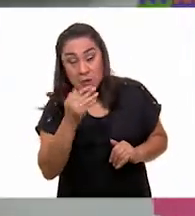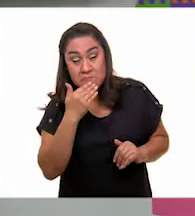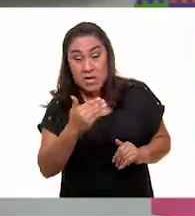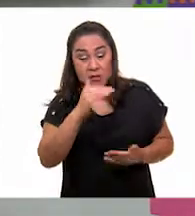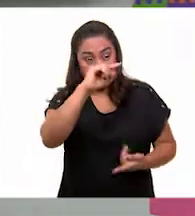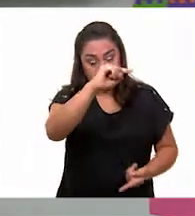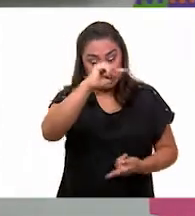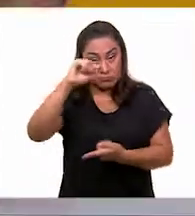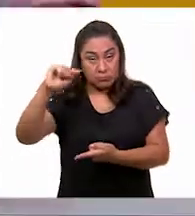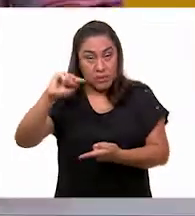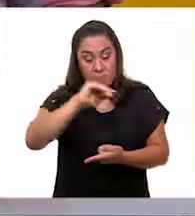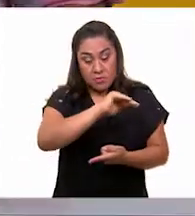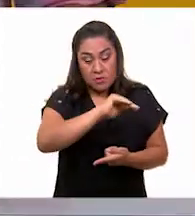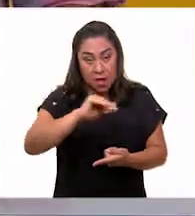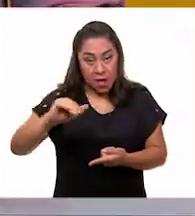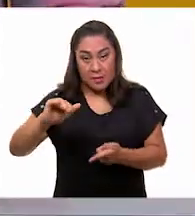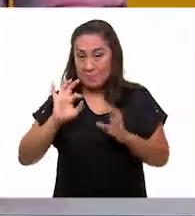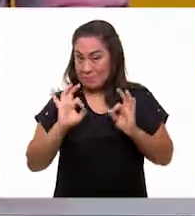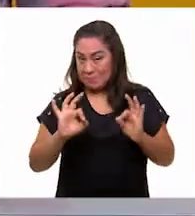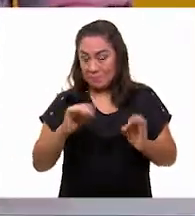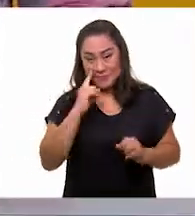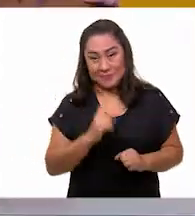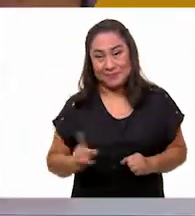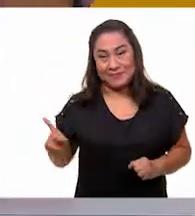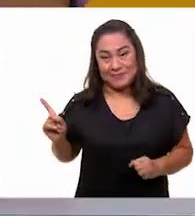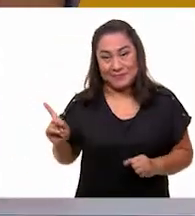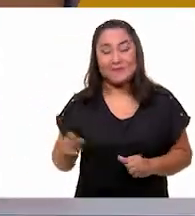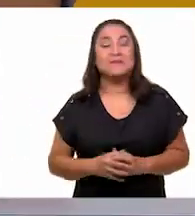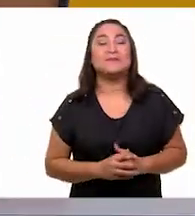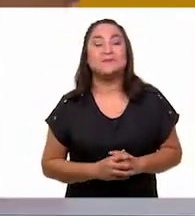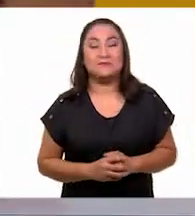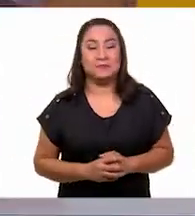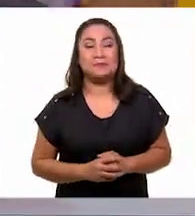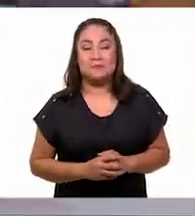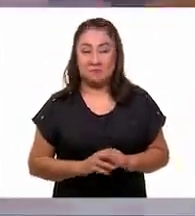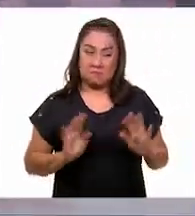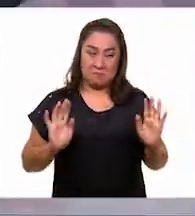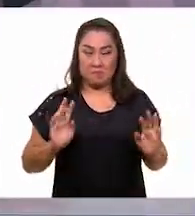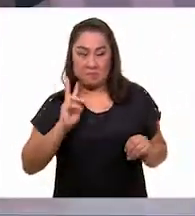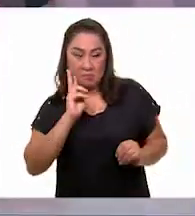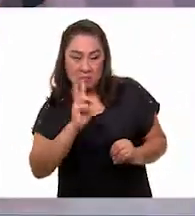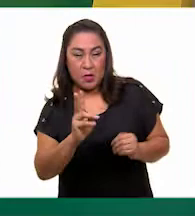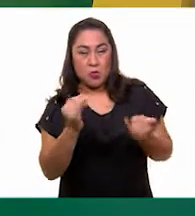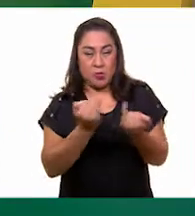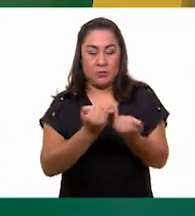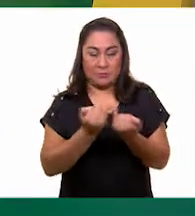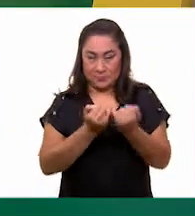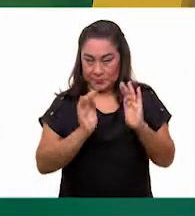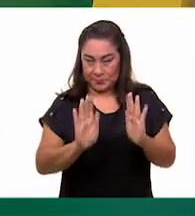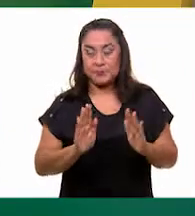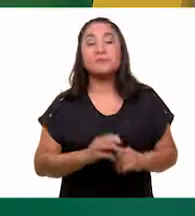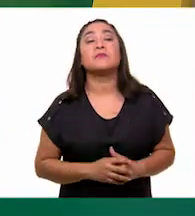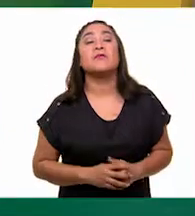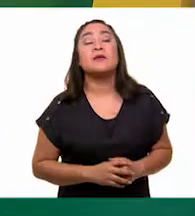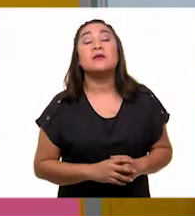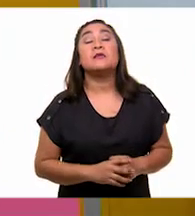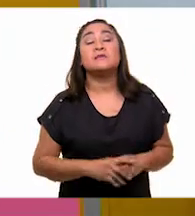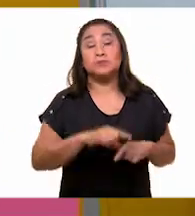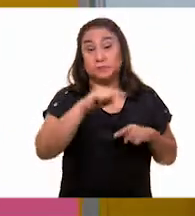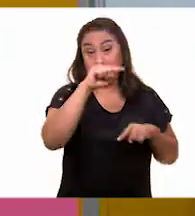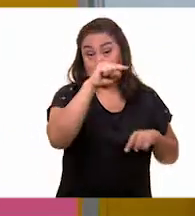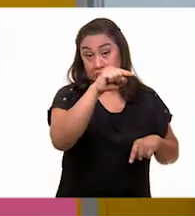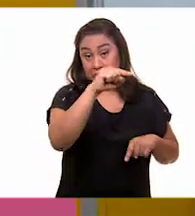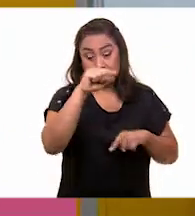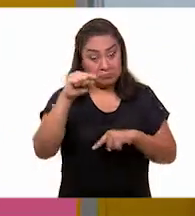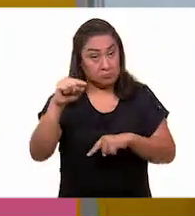está allí? Ya creo tenemos las dos botellas. Sí, sí, creo ahí que están está. A la misma altura. Así es. Entonces, ambas botellas tienen la